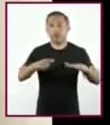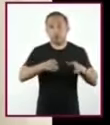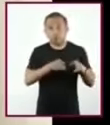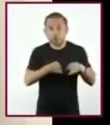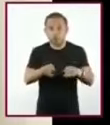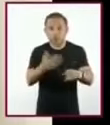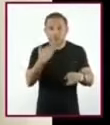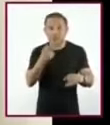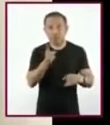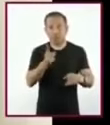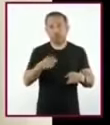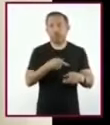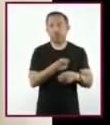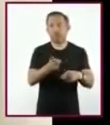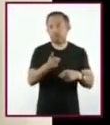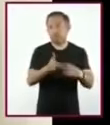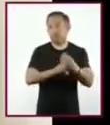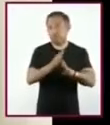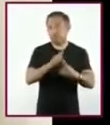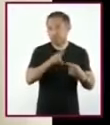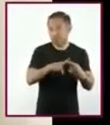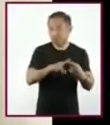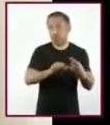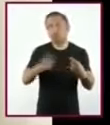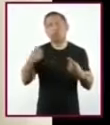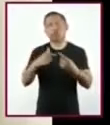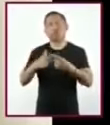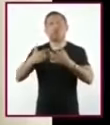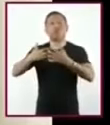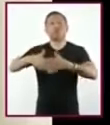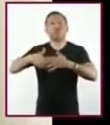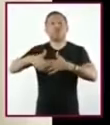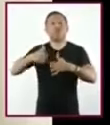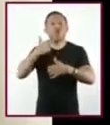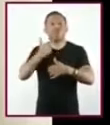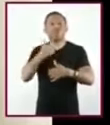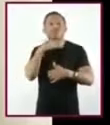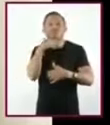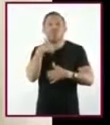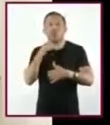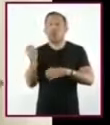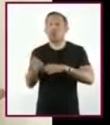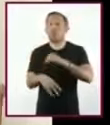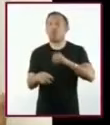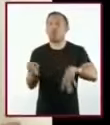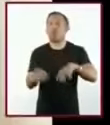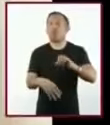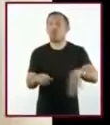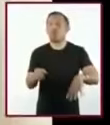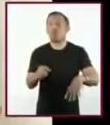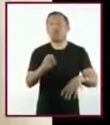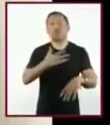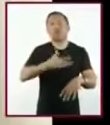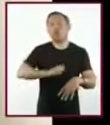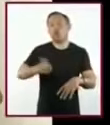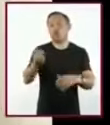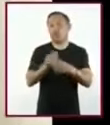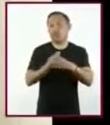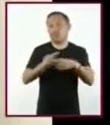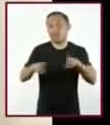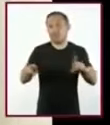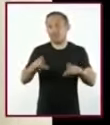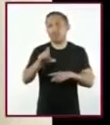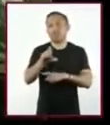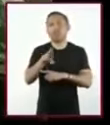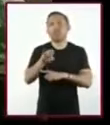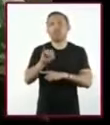Por otro lado están los desechos industriales y otro tipo de desechos que son más bien de orden químico. Entonces tenemos dos